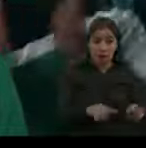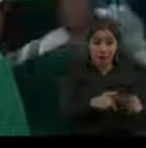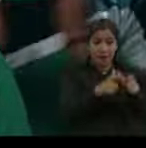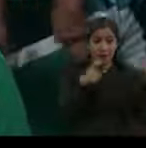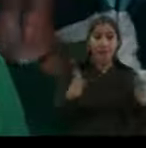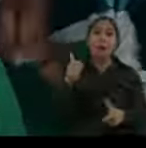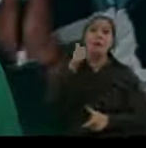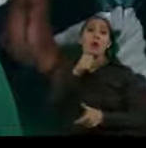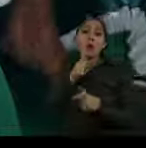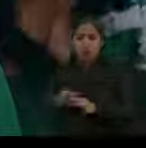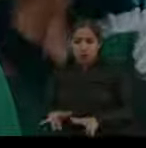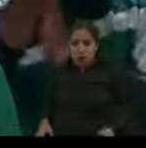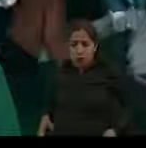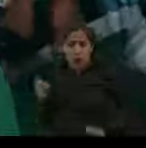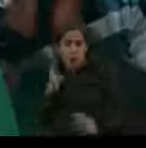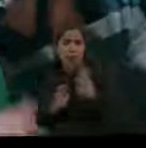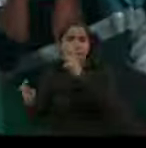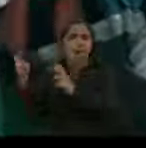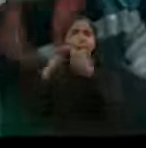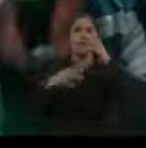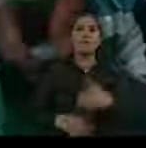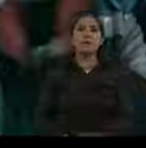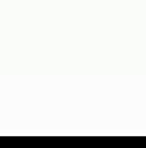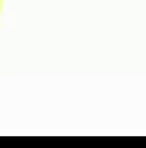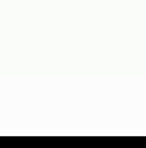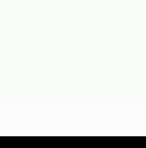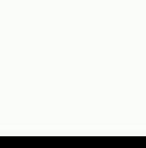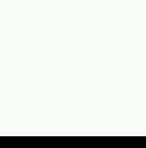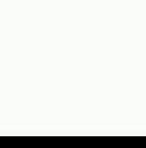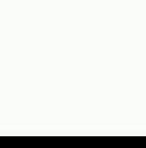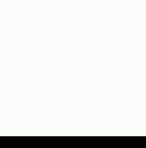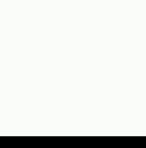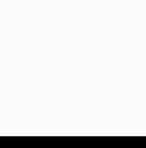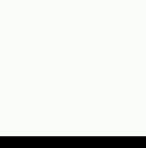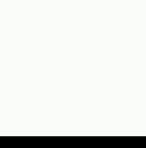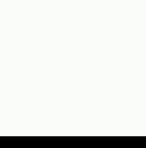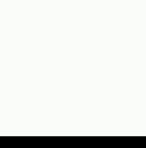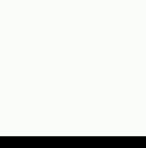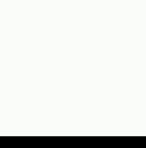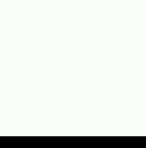Valle Grande y las Cholitas Escaladoras. Órgano Electoral Plurinacional.